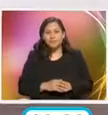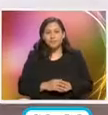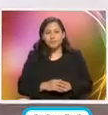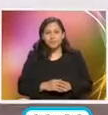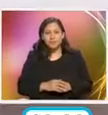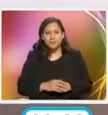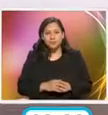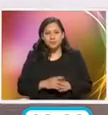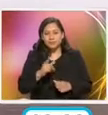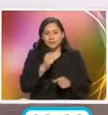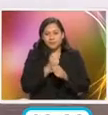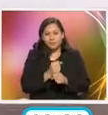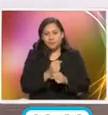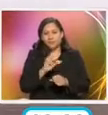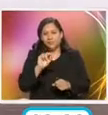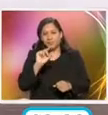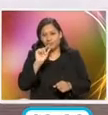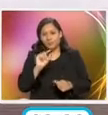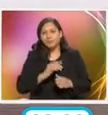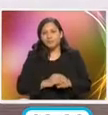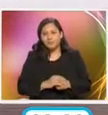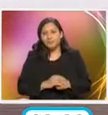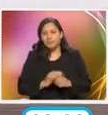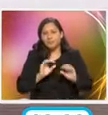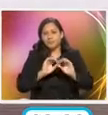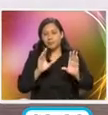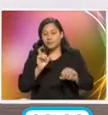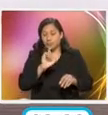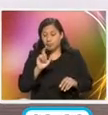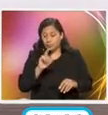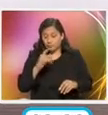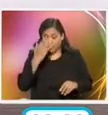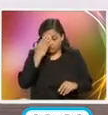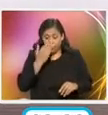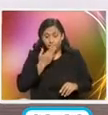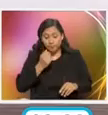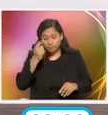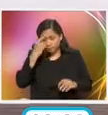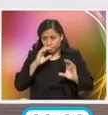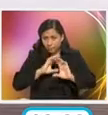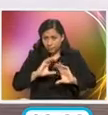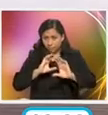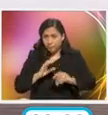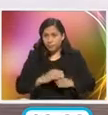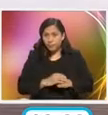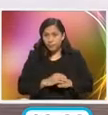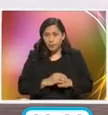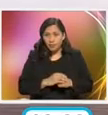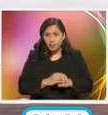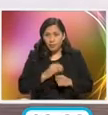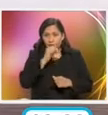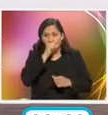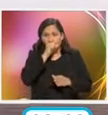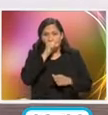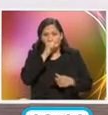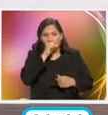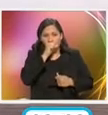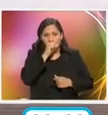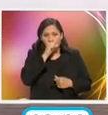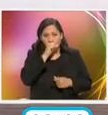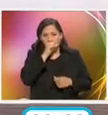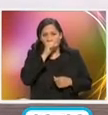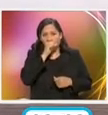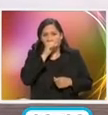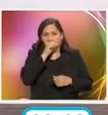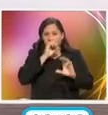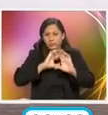más que sufrirla, ¿no? Claro. Digo, ya cuando te dan un talento para cantar y poder, claro, interpretar cualquier tipo de Muchas canción,